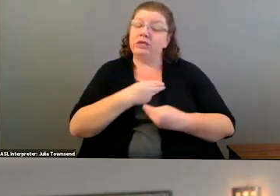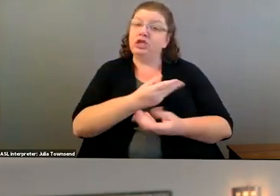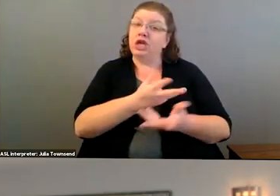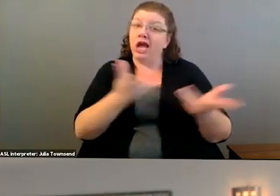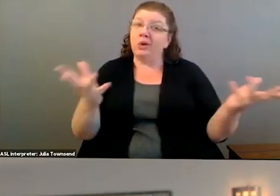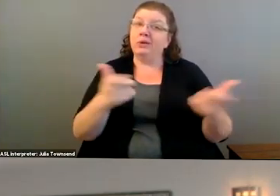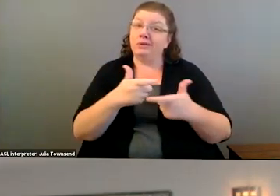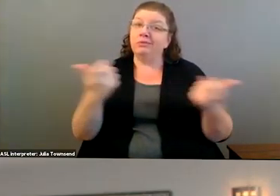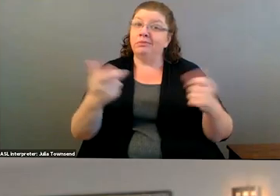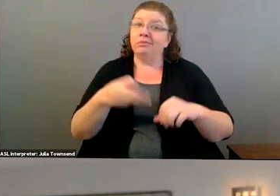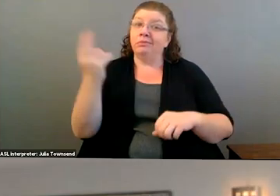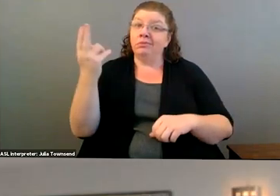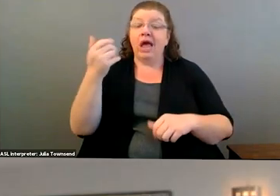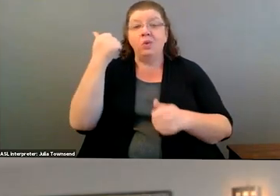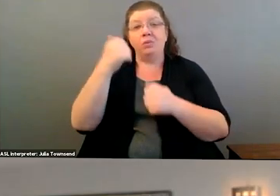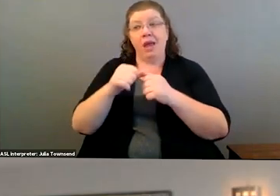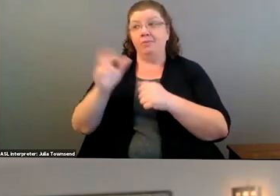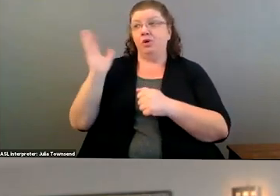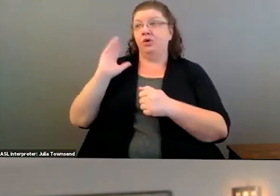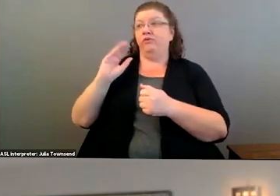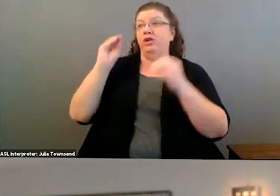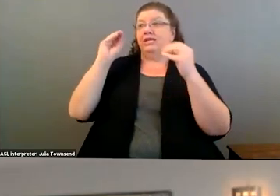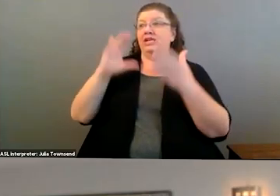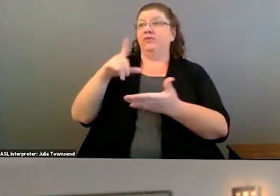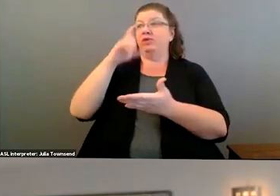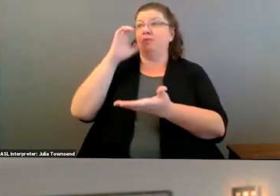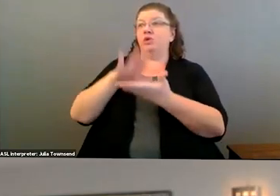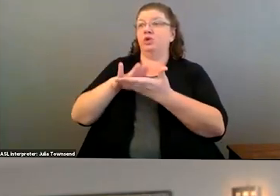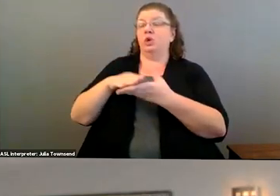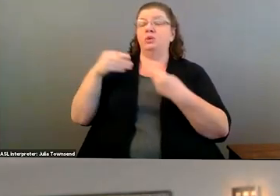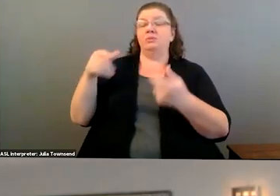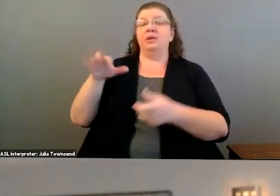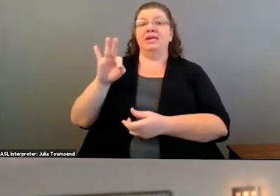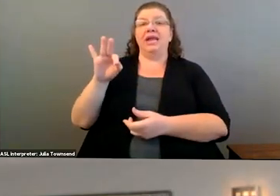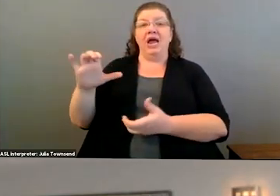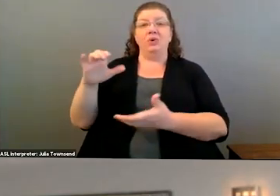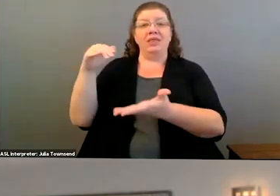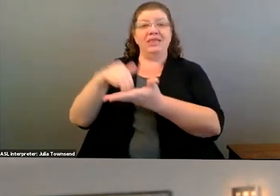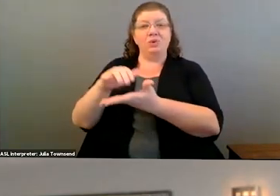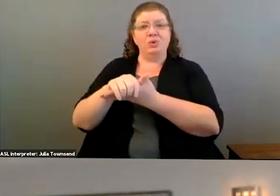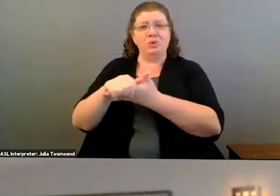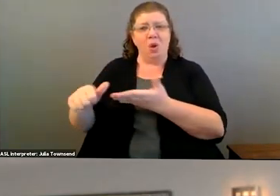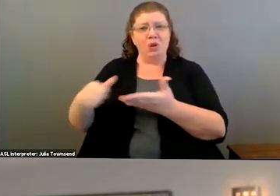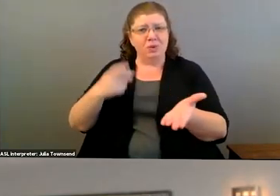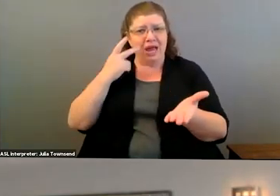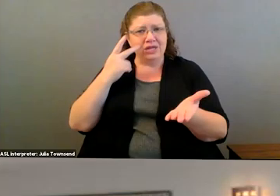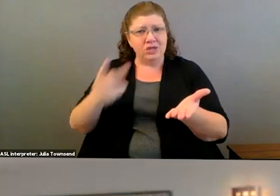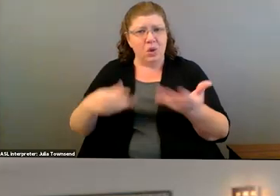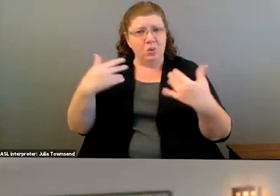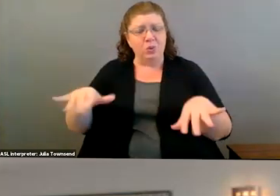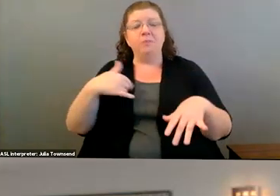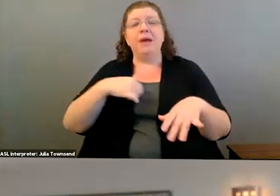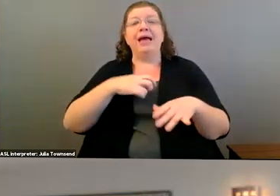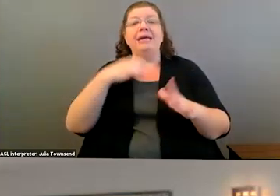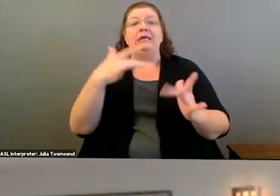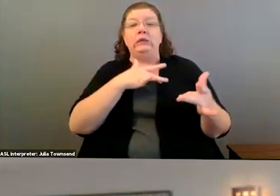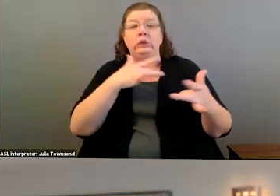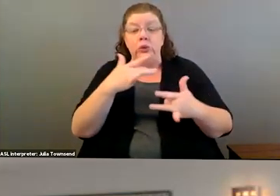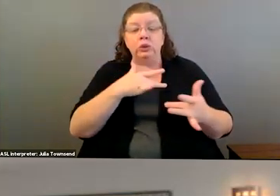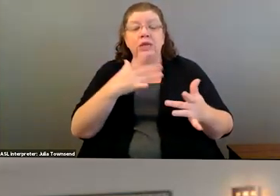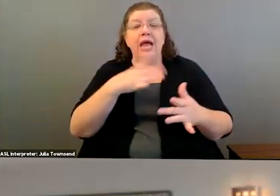generoso yo recuerdo para los maestros para escuelas de verano gastamos 900 mil dólares así que mi preocupación es